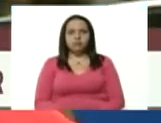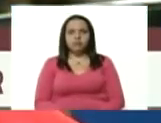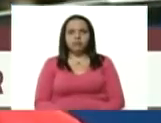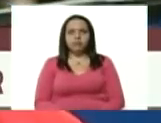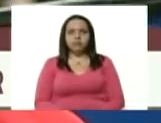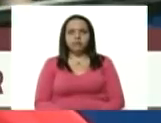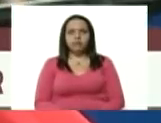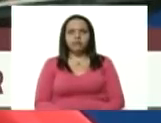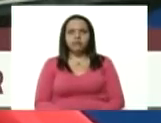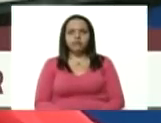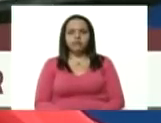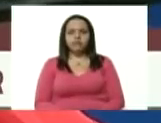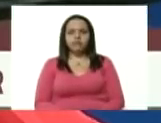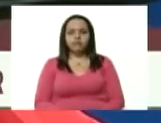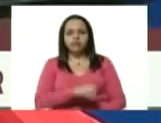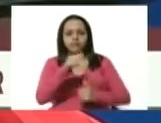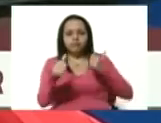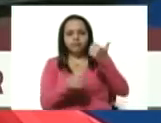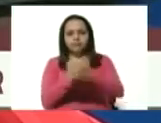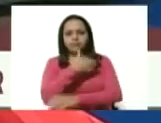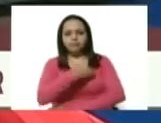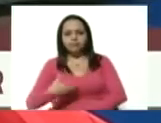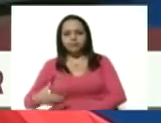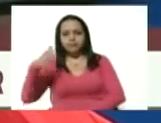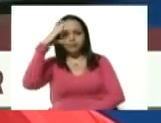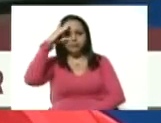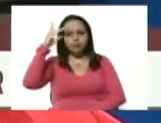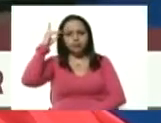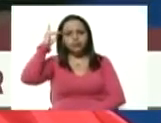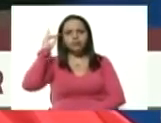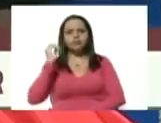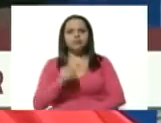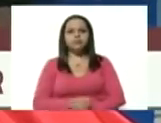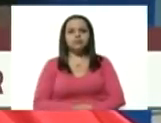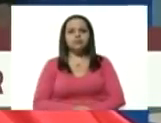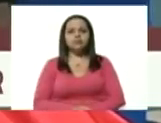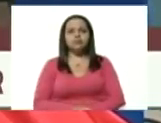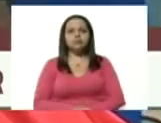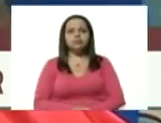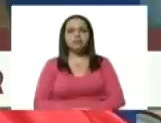Compañera Delcy Rodríguez, vicepresidenta de la República,